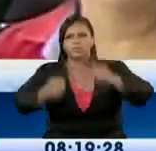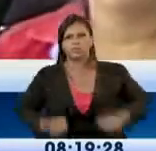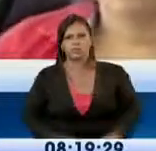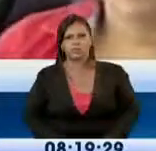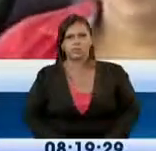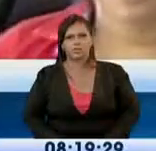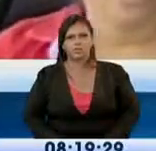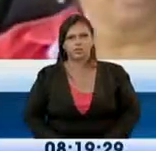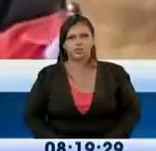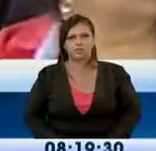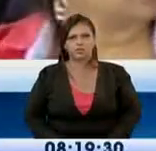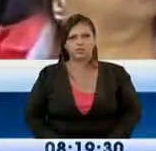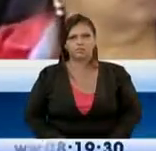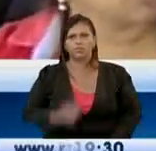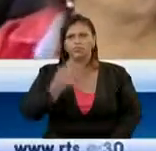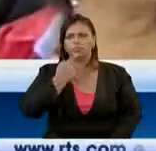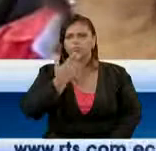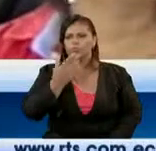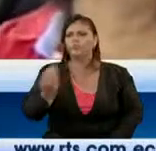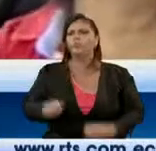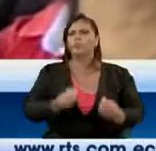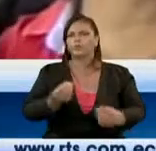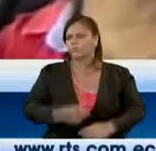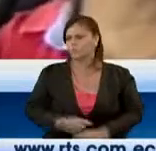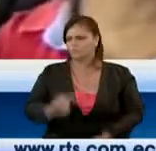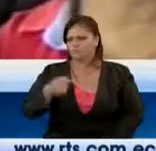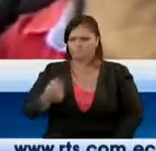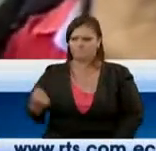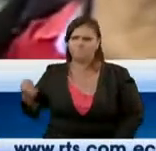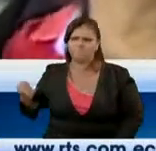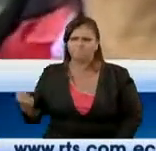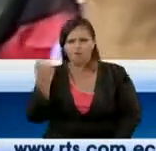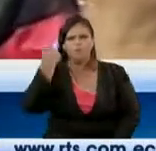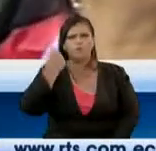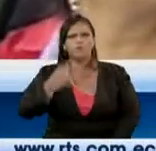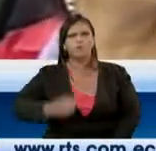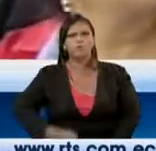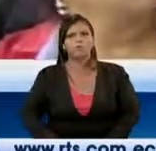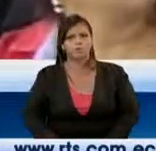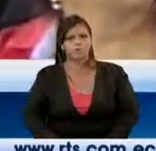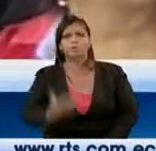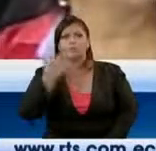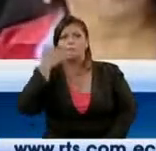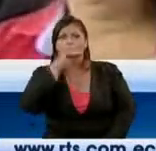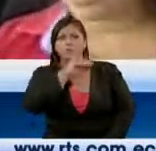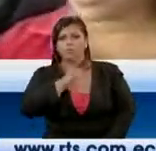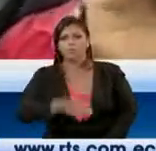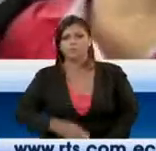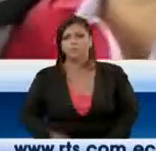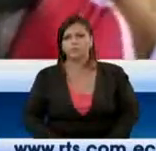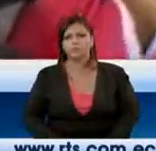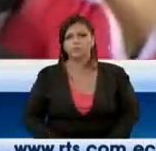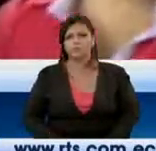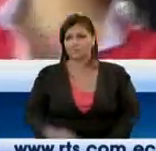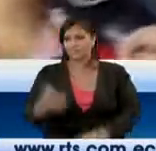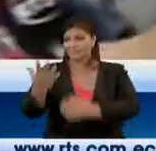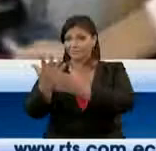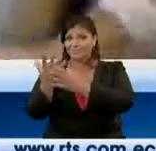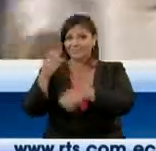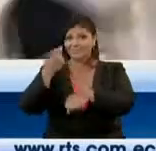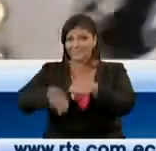solución, pero sí ha dado aviso, sí ha hecho algo. Sí ha dado aviso, porque los hombres son atrevidos, son más bravos. ¿Por eso tiene la mano así? No, me